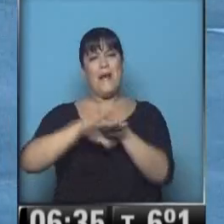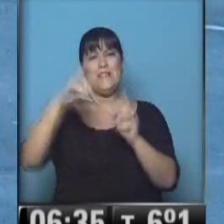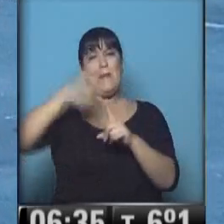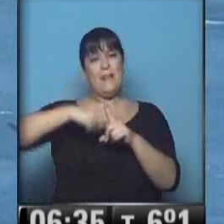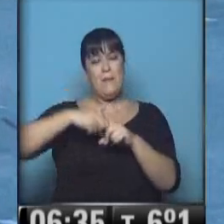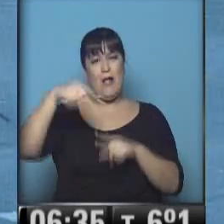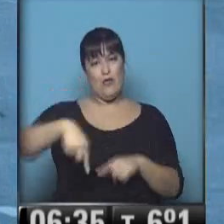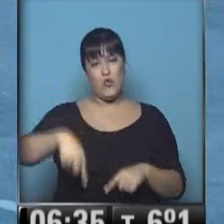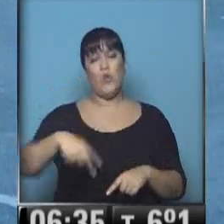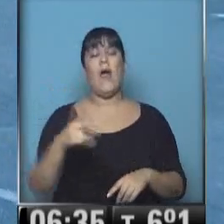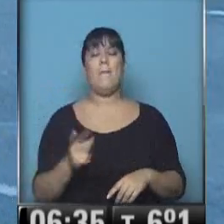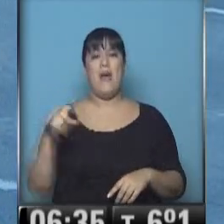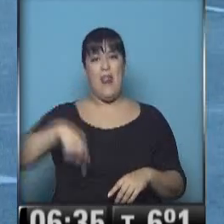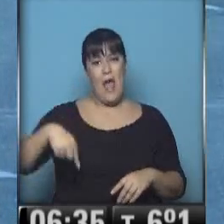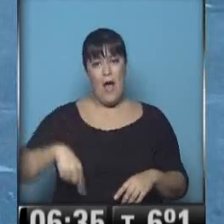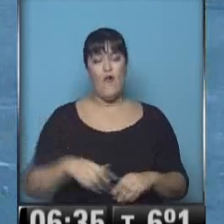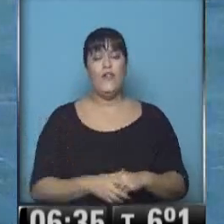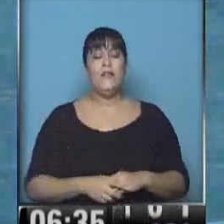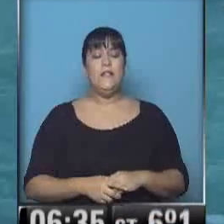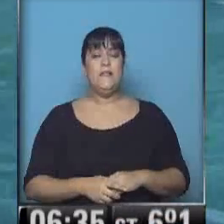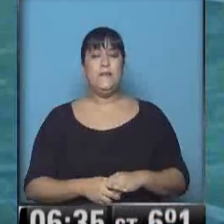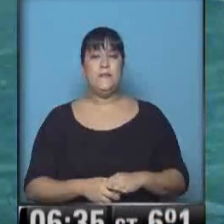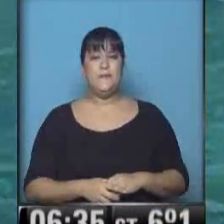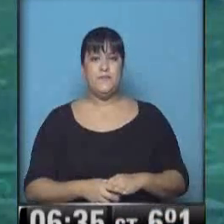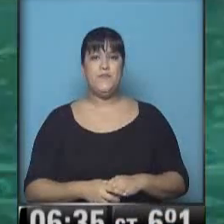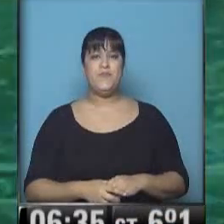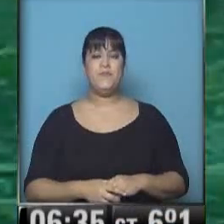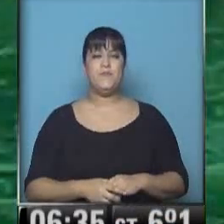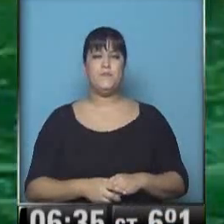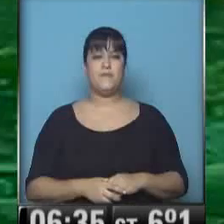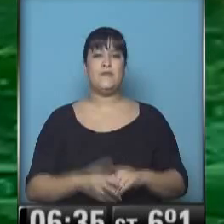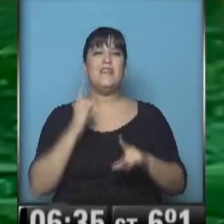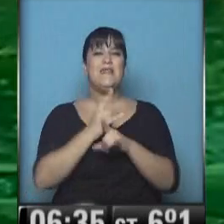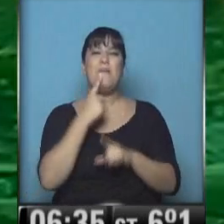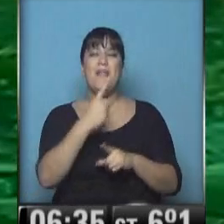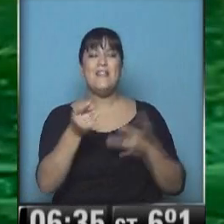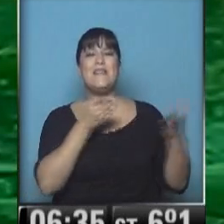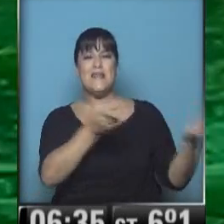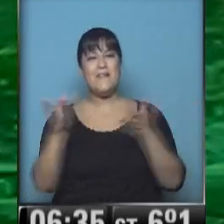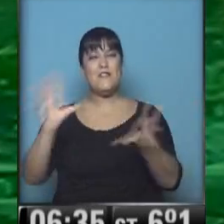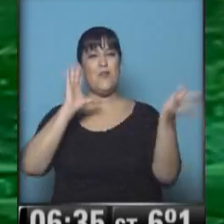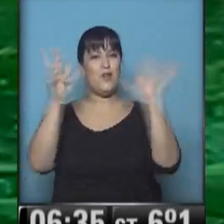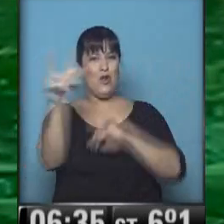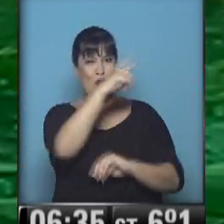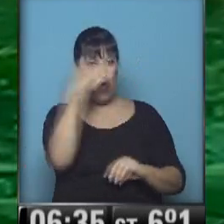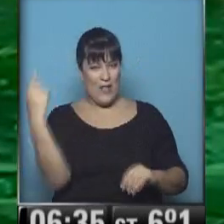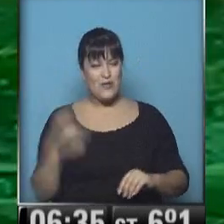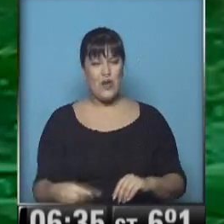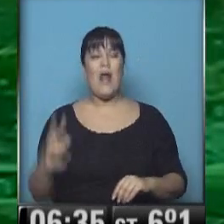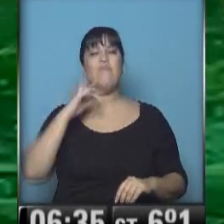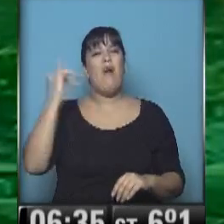estimada por los meteorólogos pronosticadores de la Oficina de Pronósticos del Servicio Meteorológico Nacional,